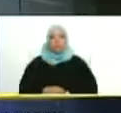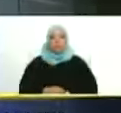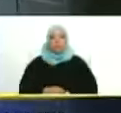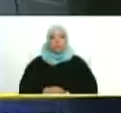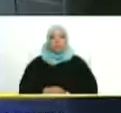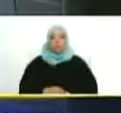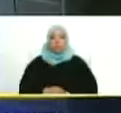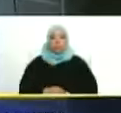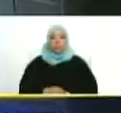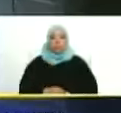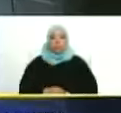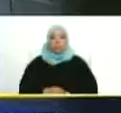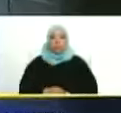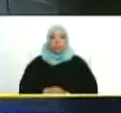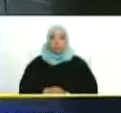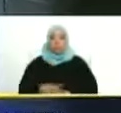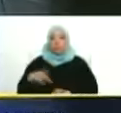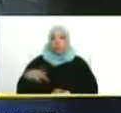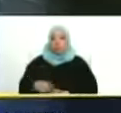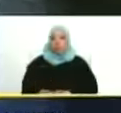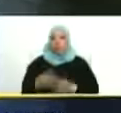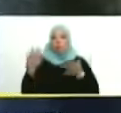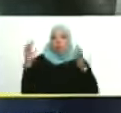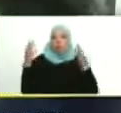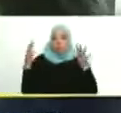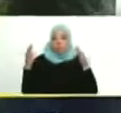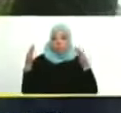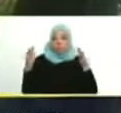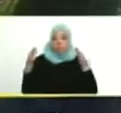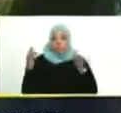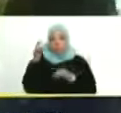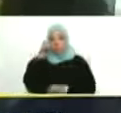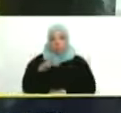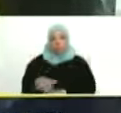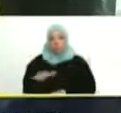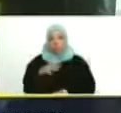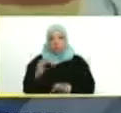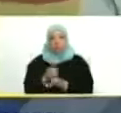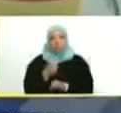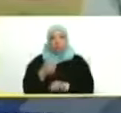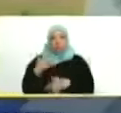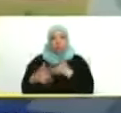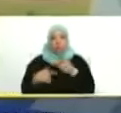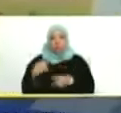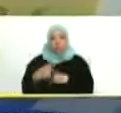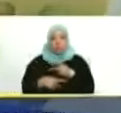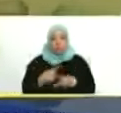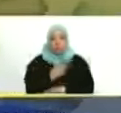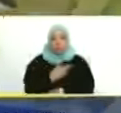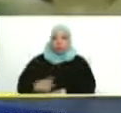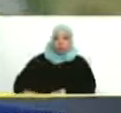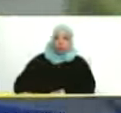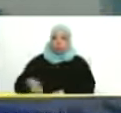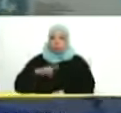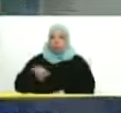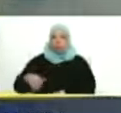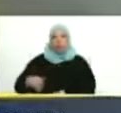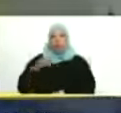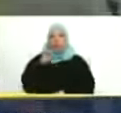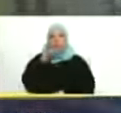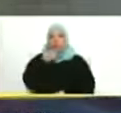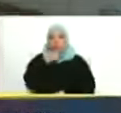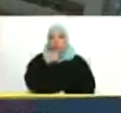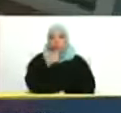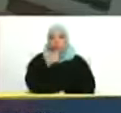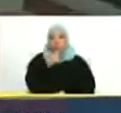cinta. ¡Un aplauso! Podemos ver aquí todo lo que se produce, presidente, por nuestros abuelos.